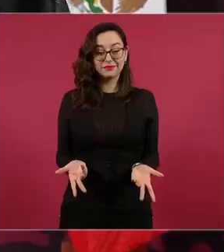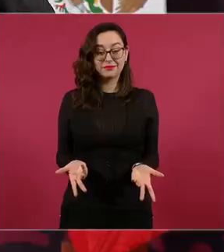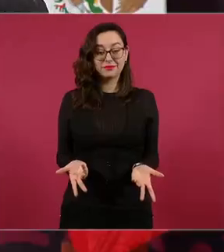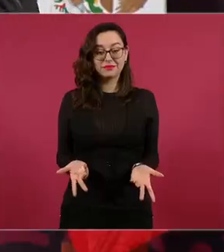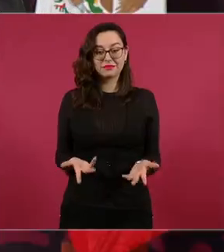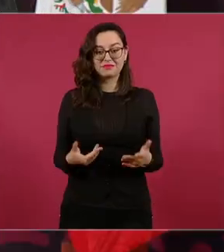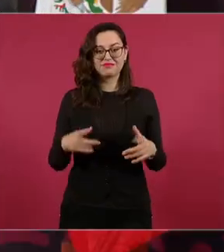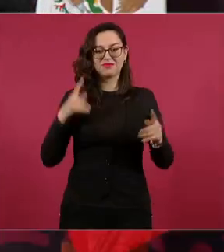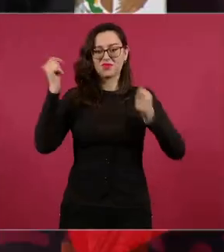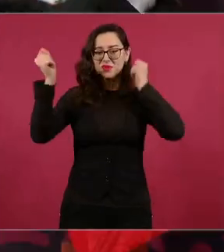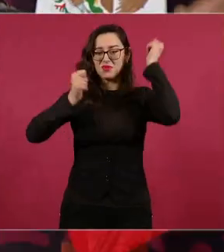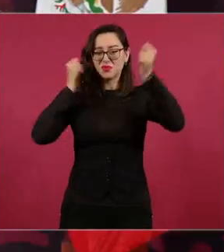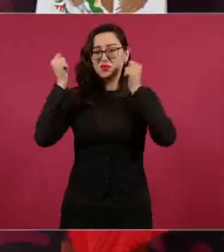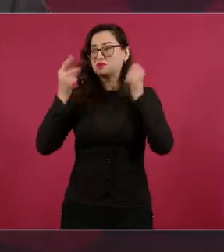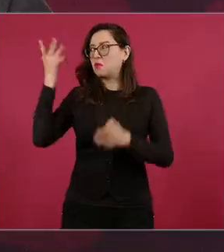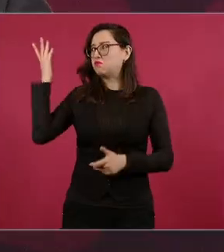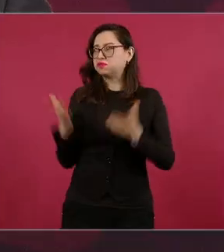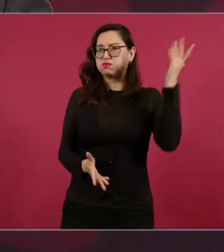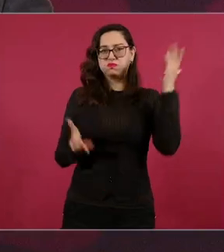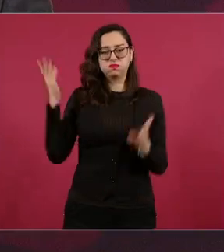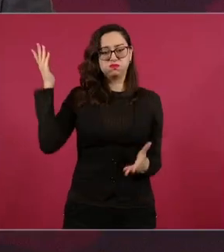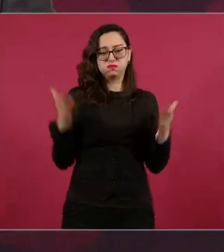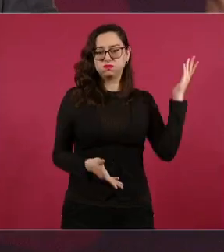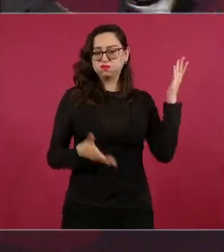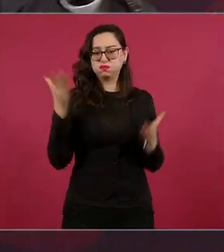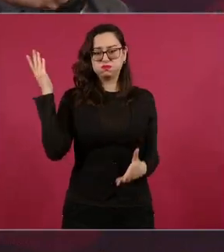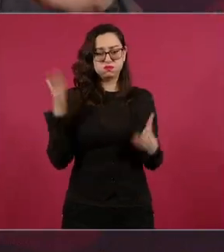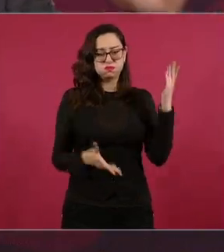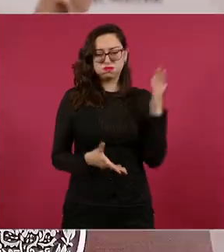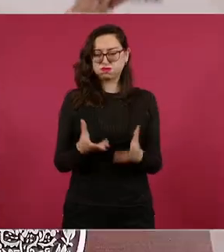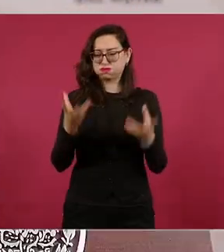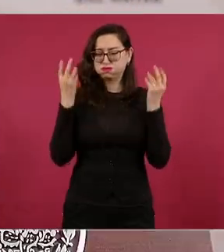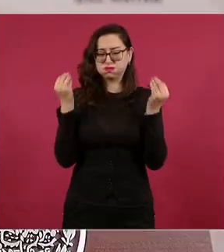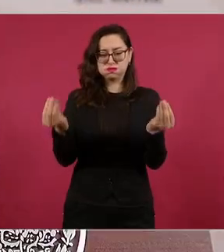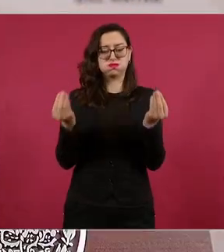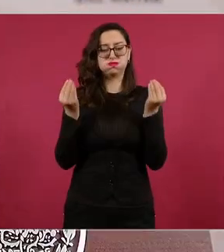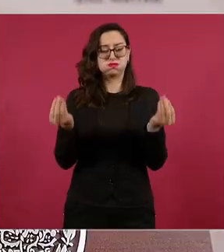turismo como nunca como nunca